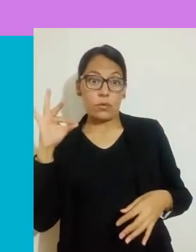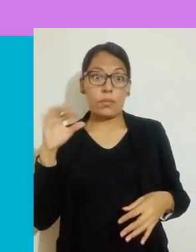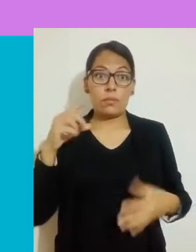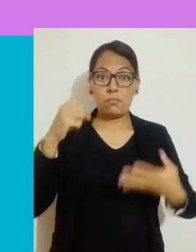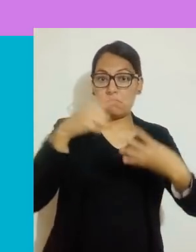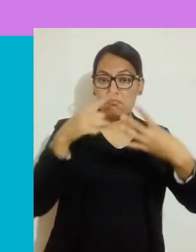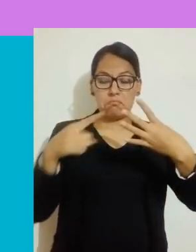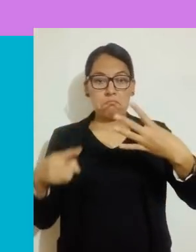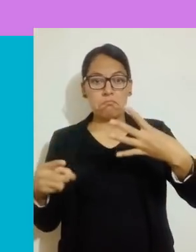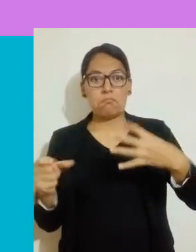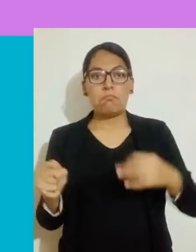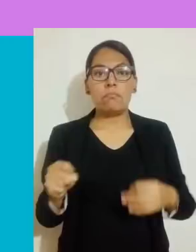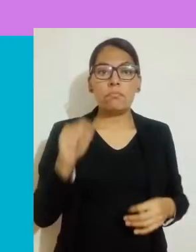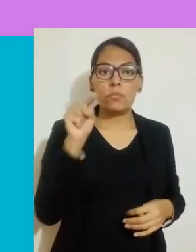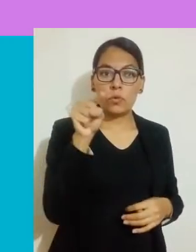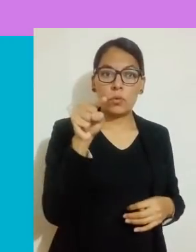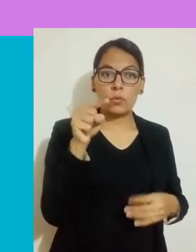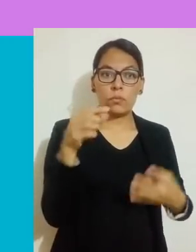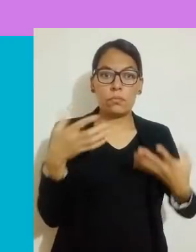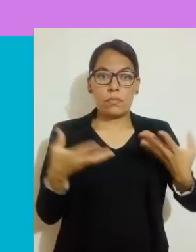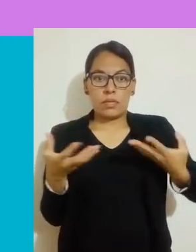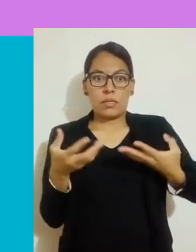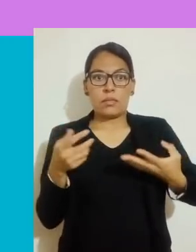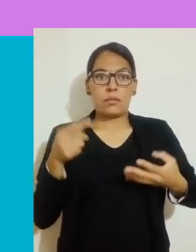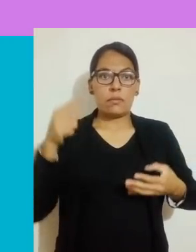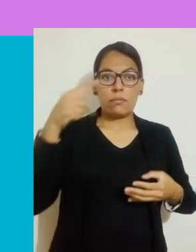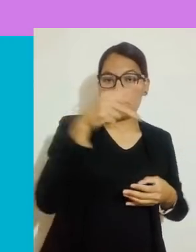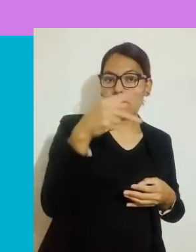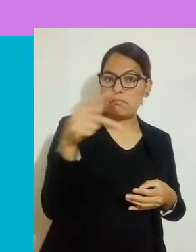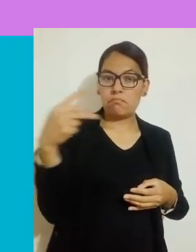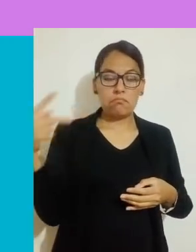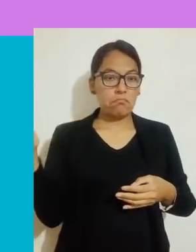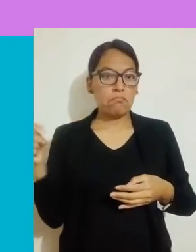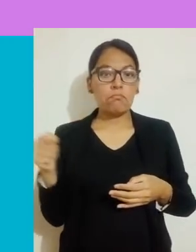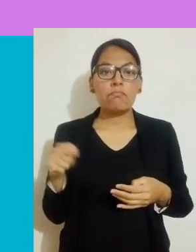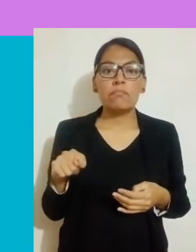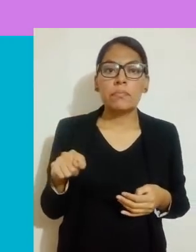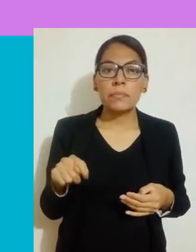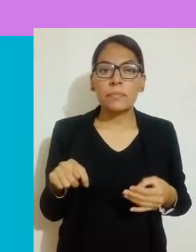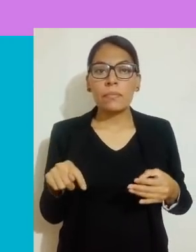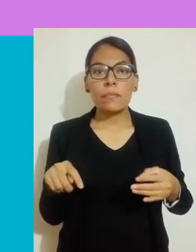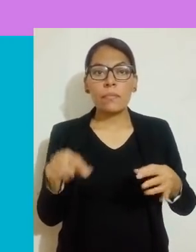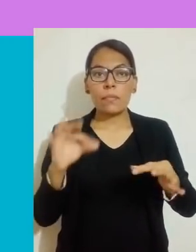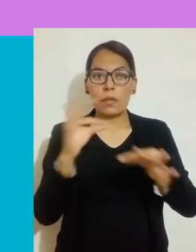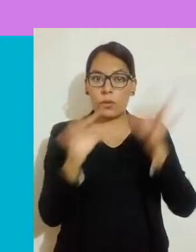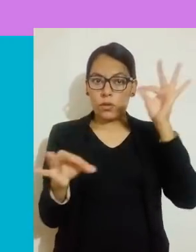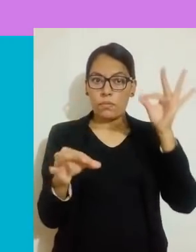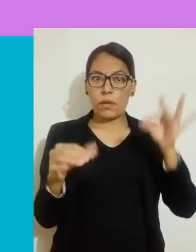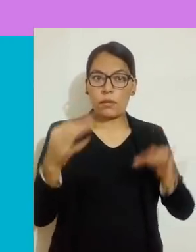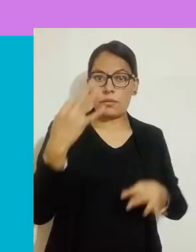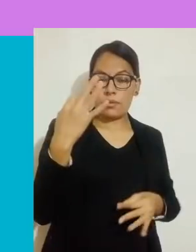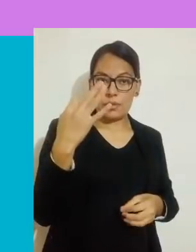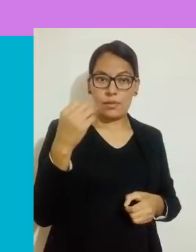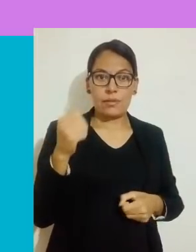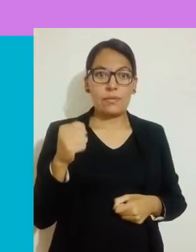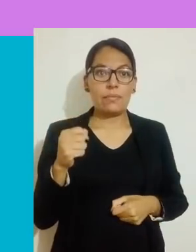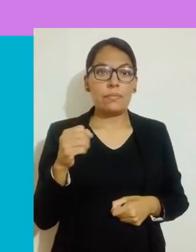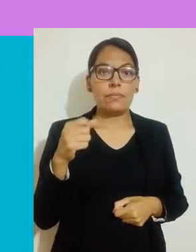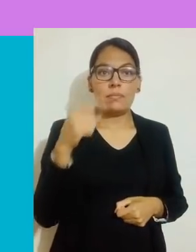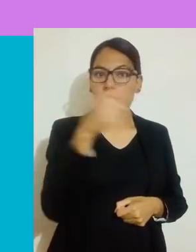les gusta hacer cosas. I love puzzle. Tú puedes crear tu